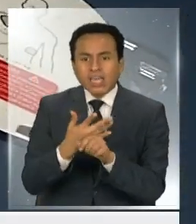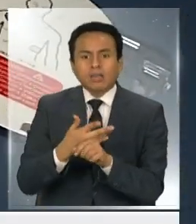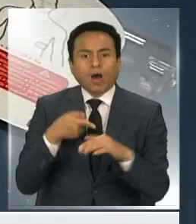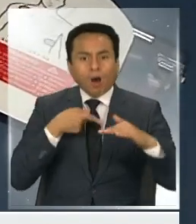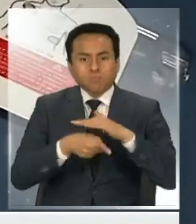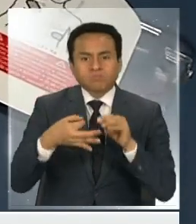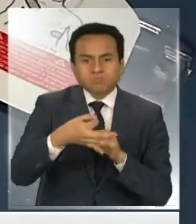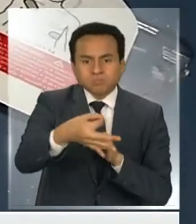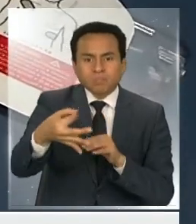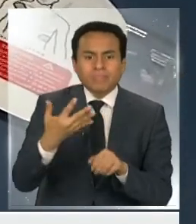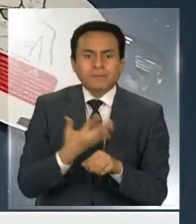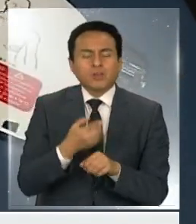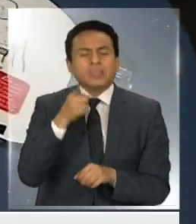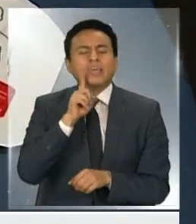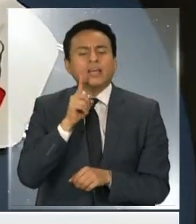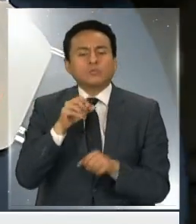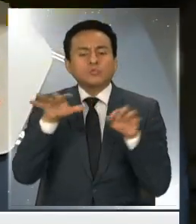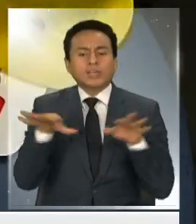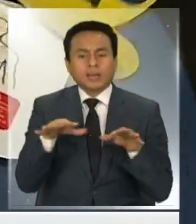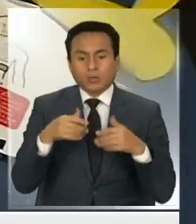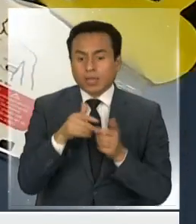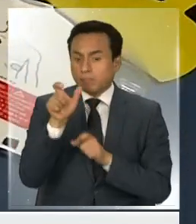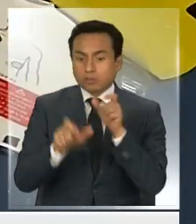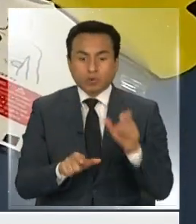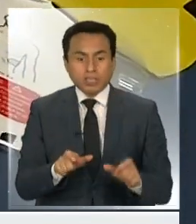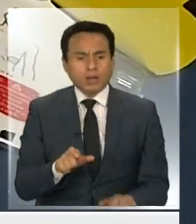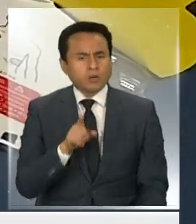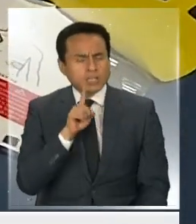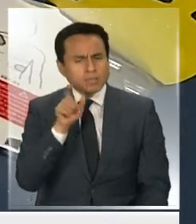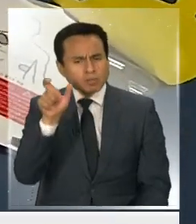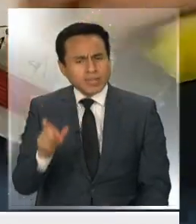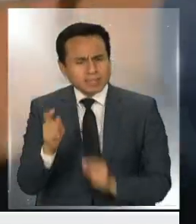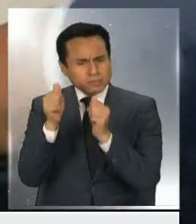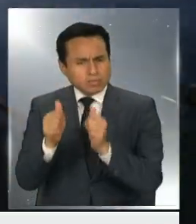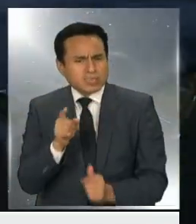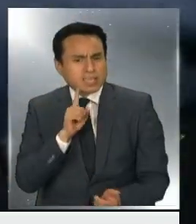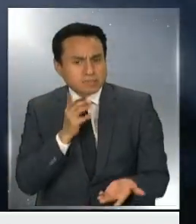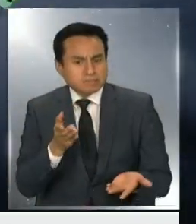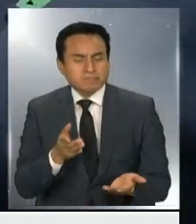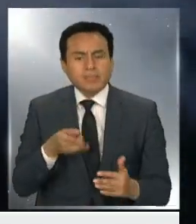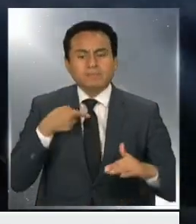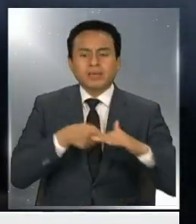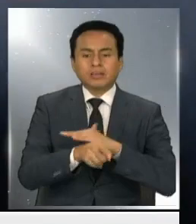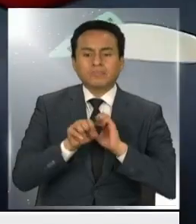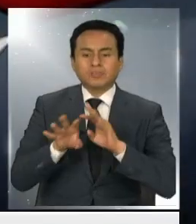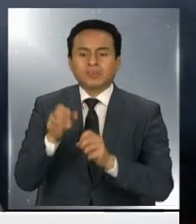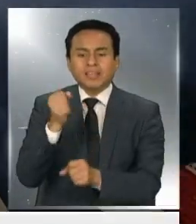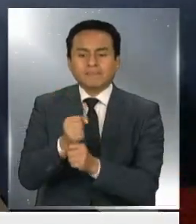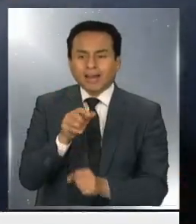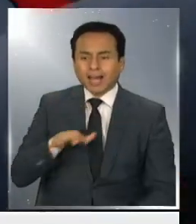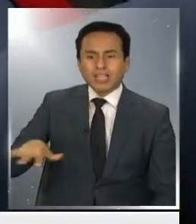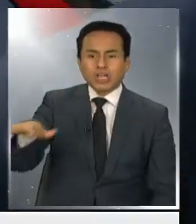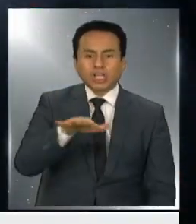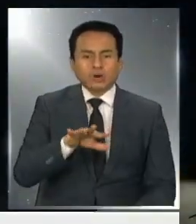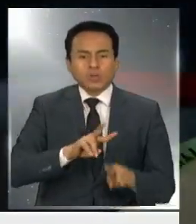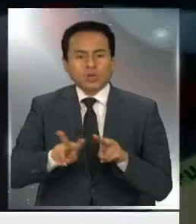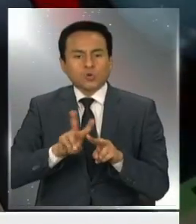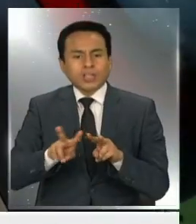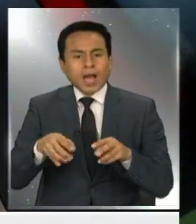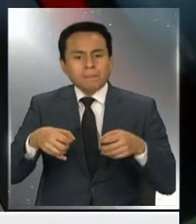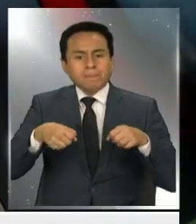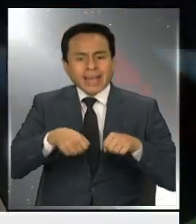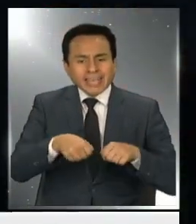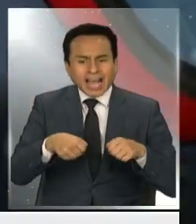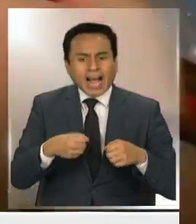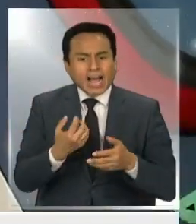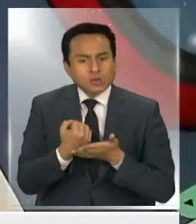¿quiénes lo pueden usar? Cualquier transeúnte o habrá personal especializado. Metro capacitó a sus trabajadores para el uso de esta máquina,